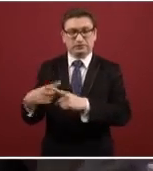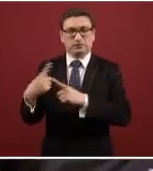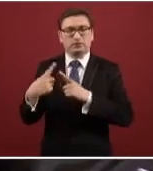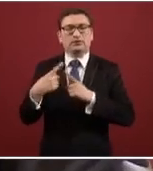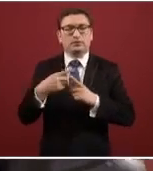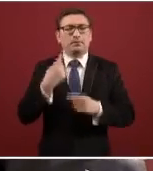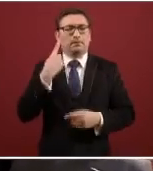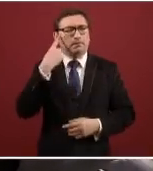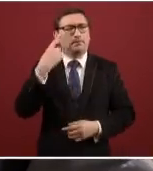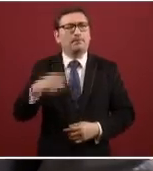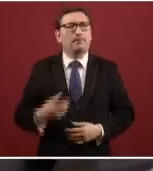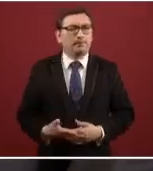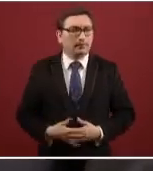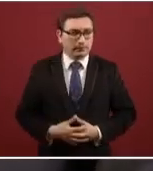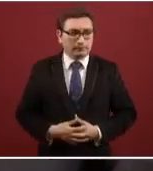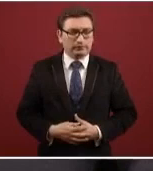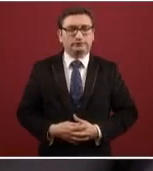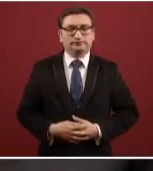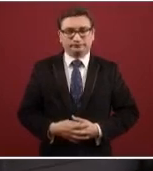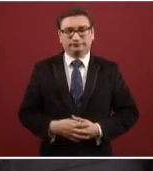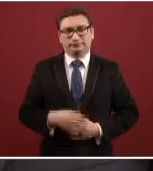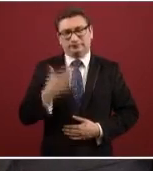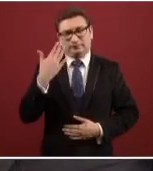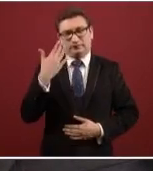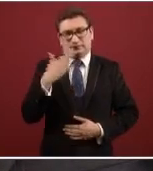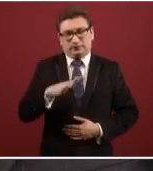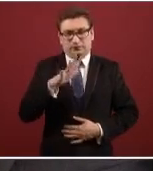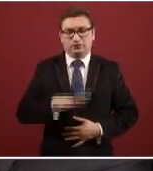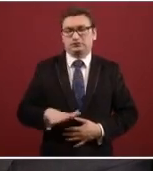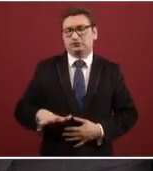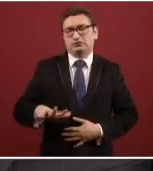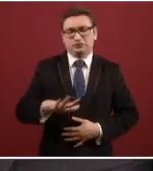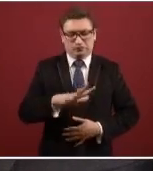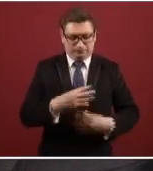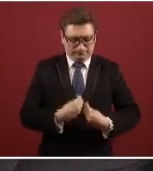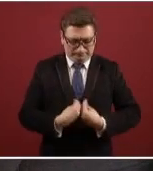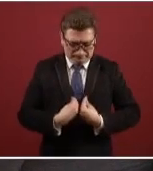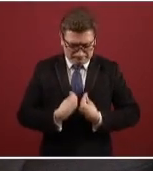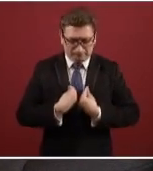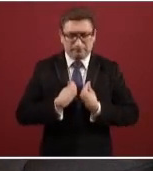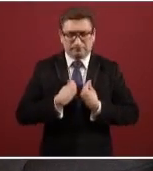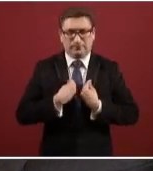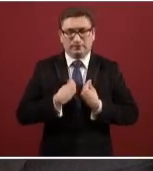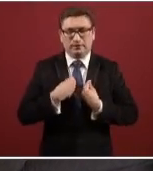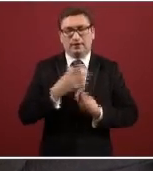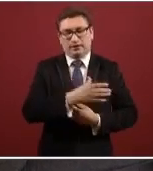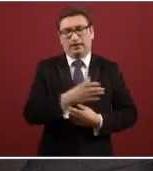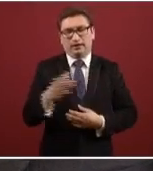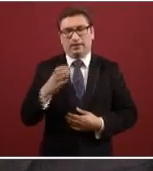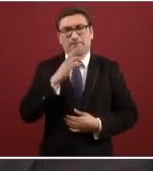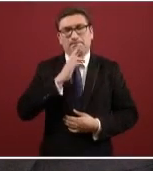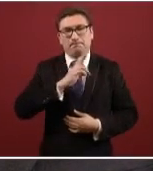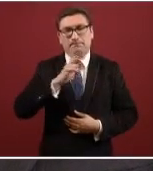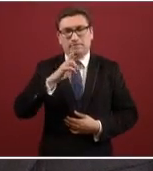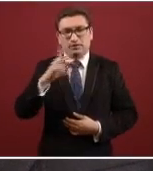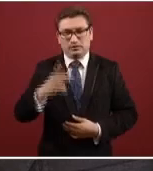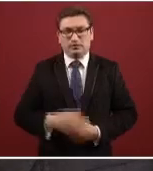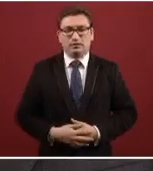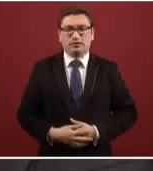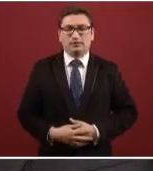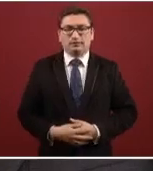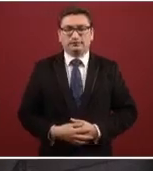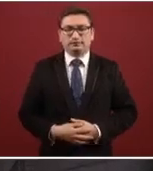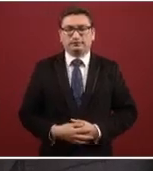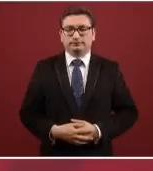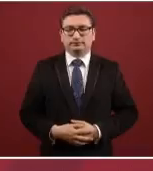mejorar la vida en el campo, para